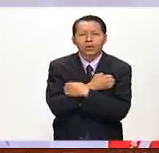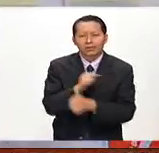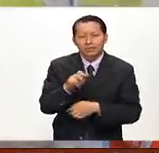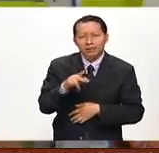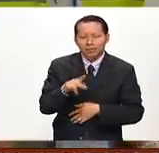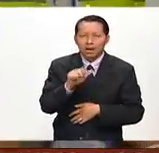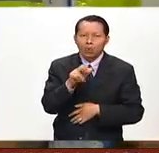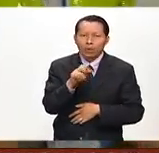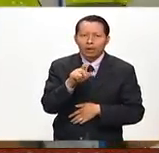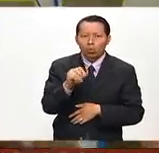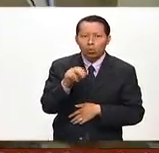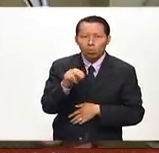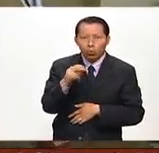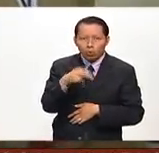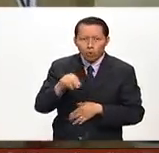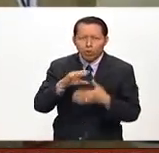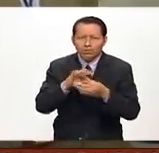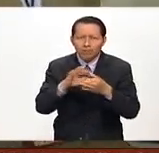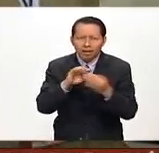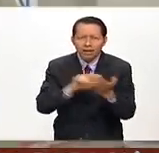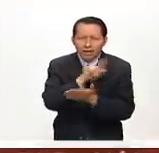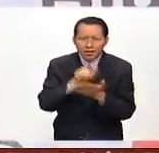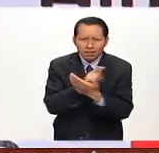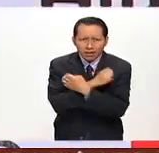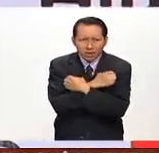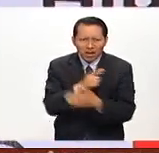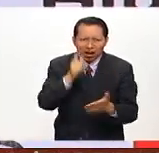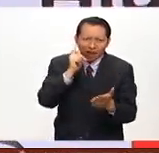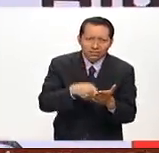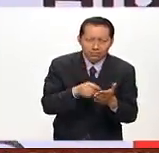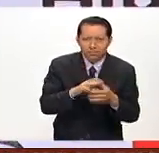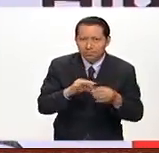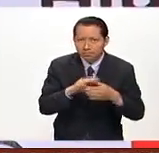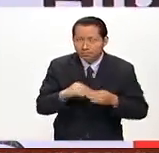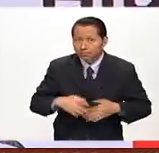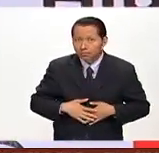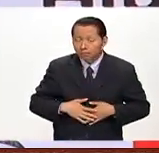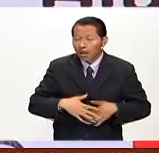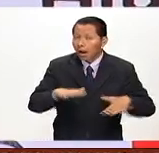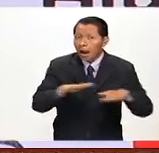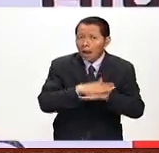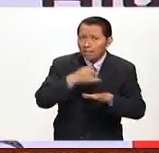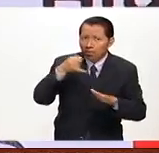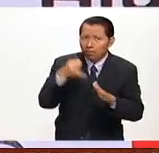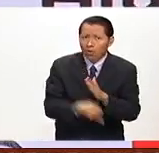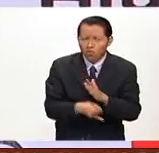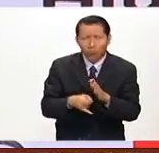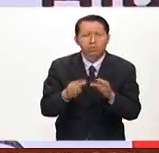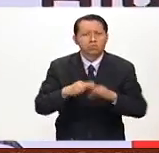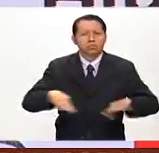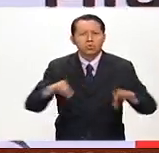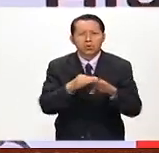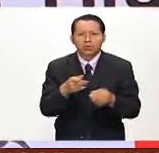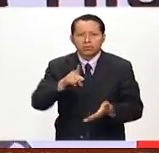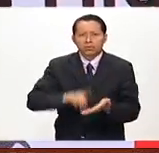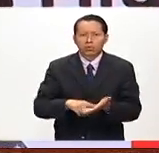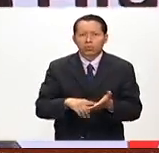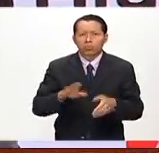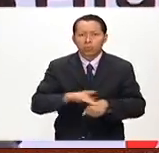Aurelio Nuño, marca los alcances de esta reforma. Se trata de un cambio profundo y estructural que le dará